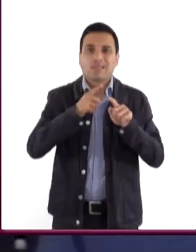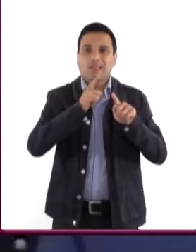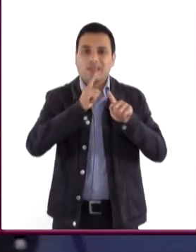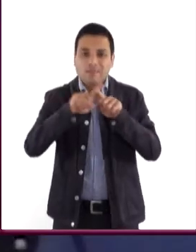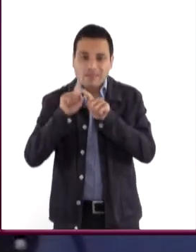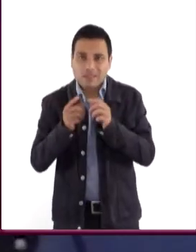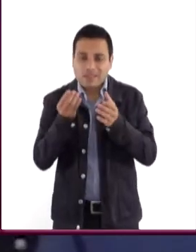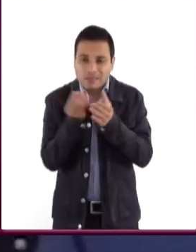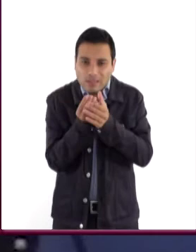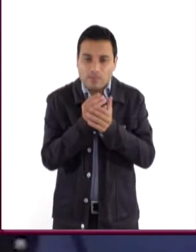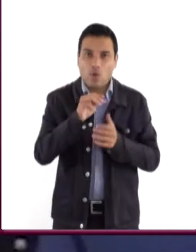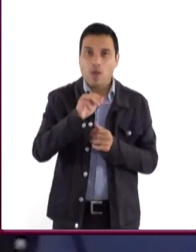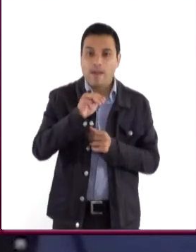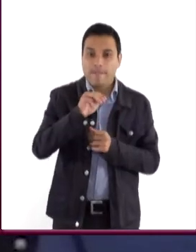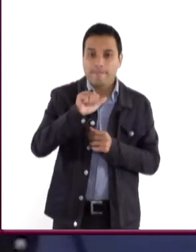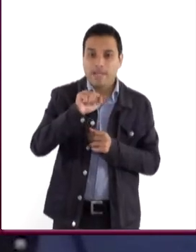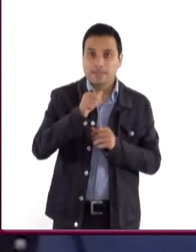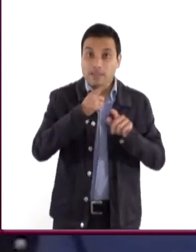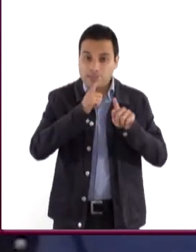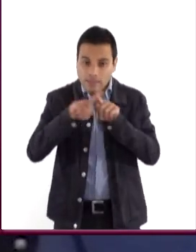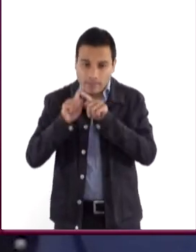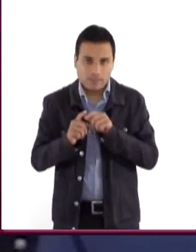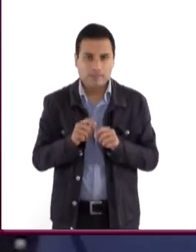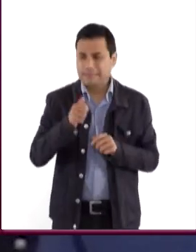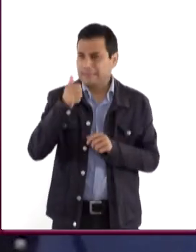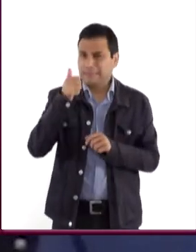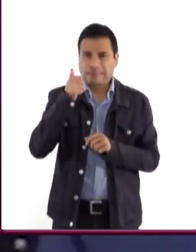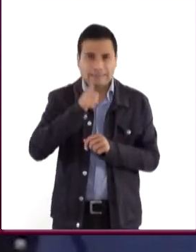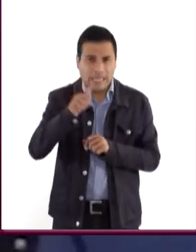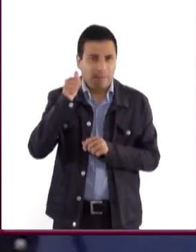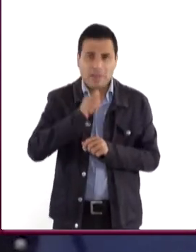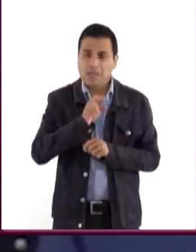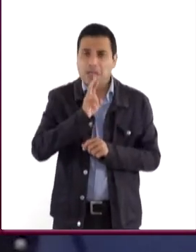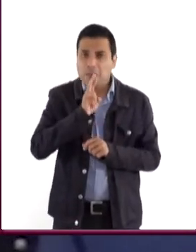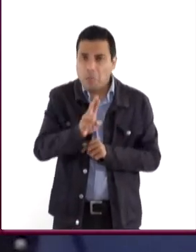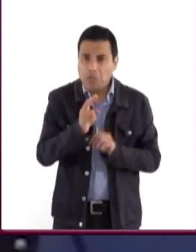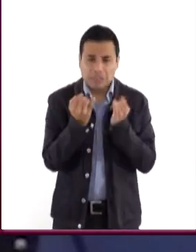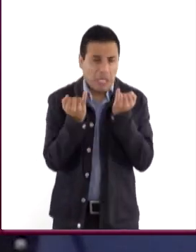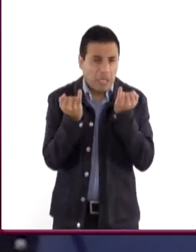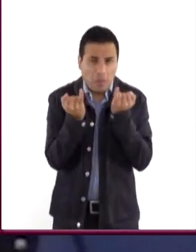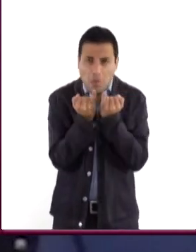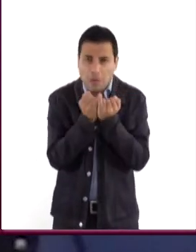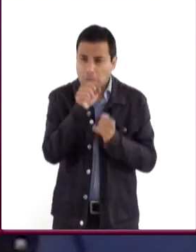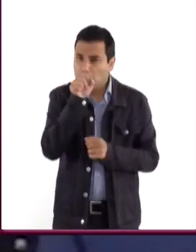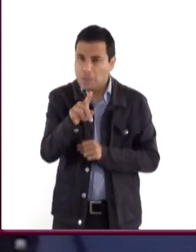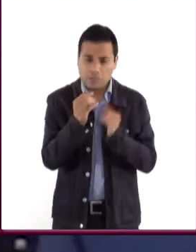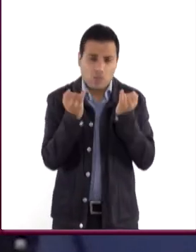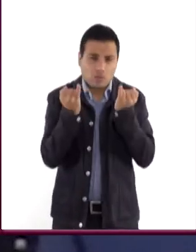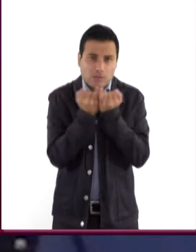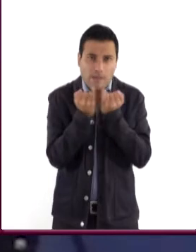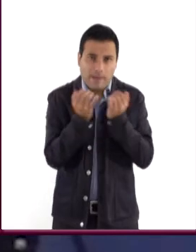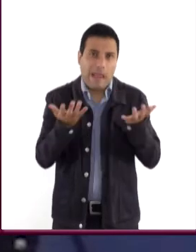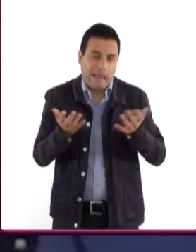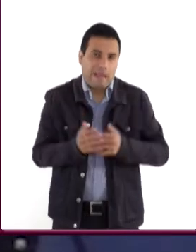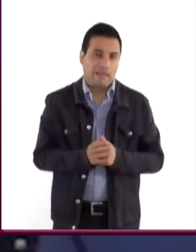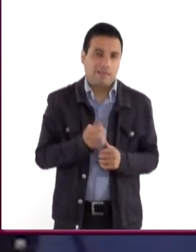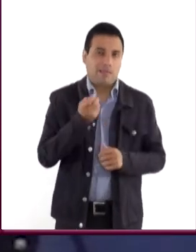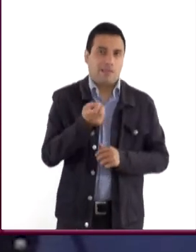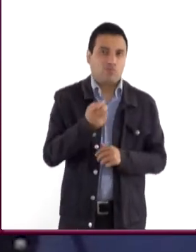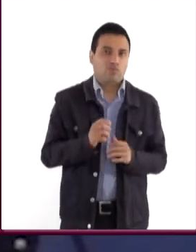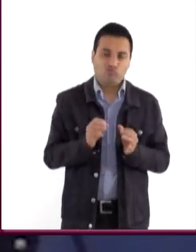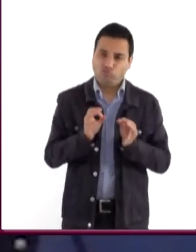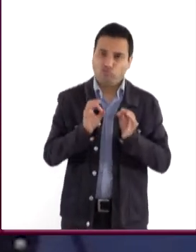masas, siempre llega al mismo resultado, lo cual la vuelve una ecuación analítica y que está